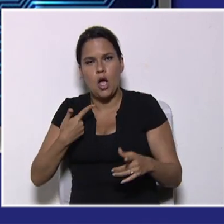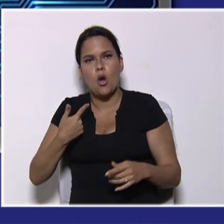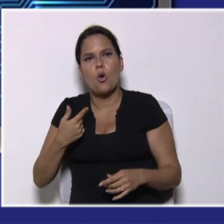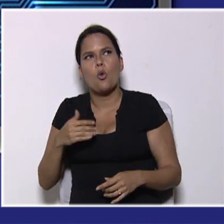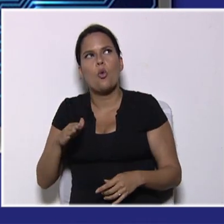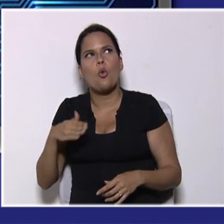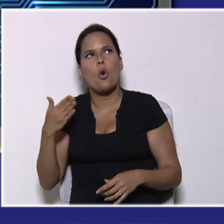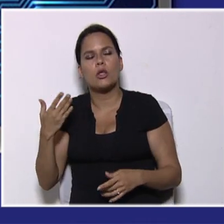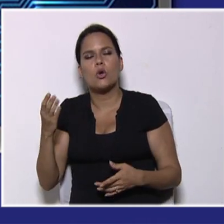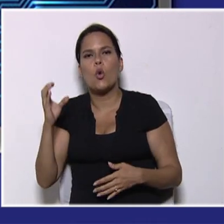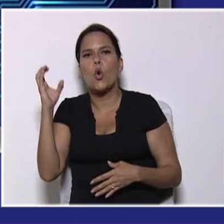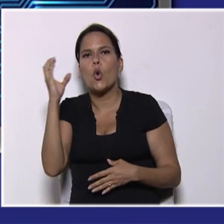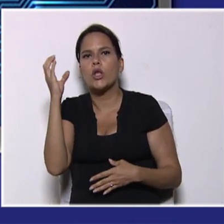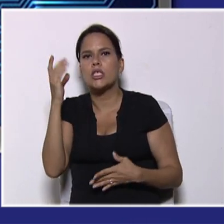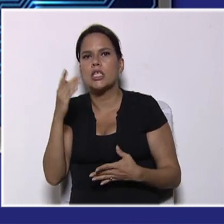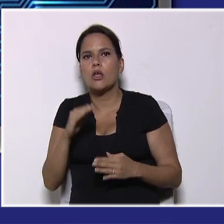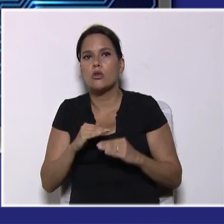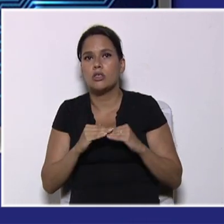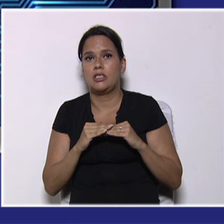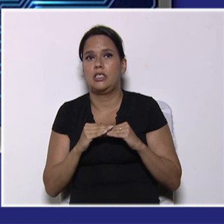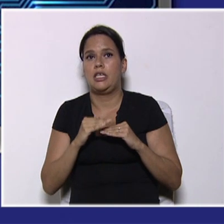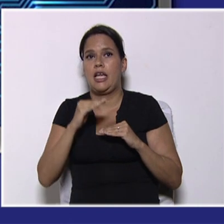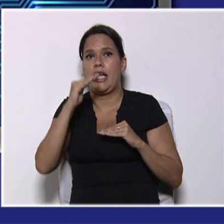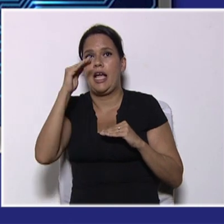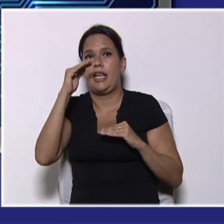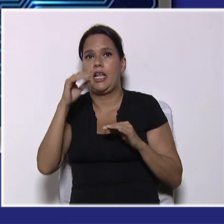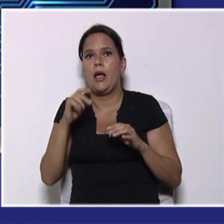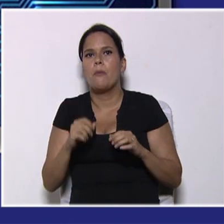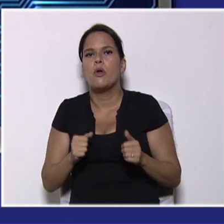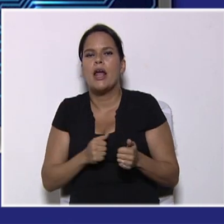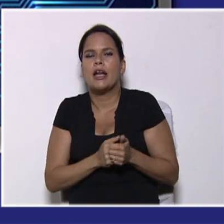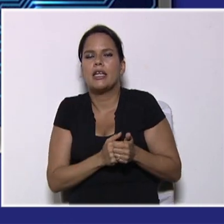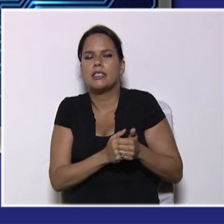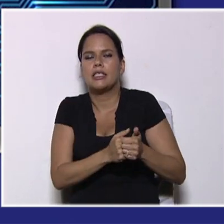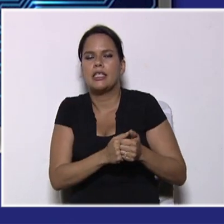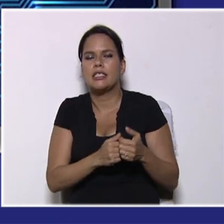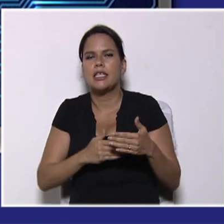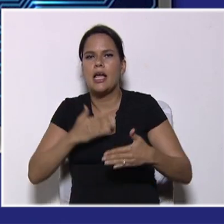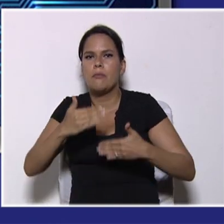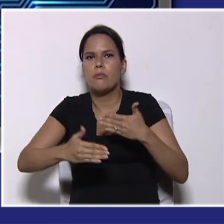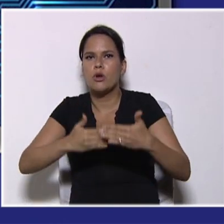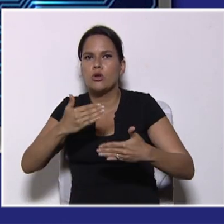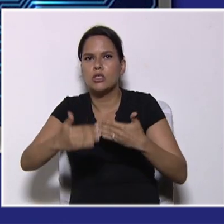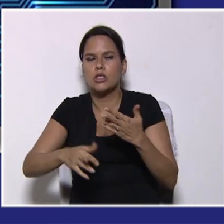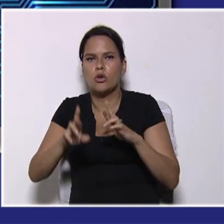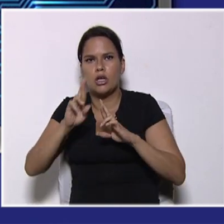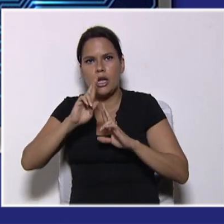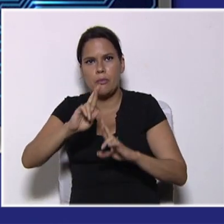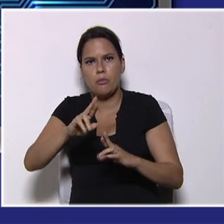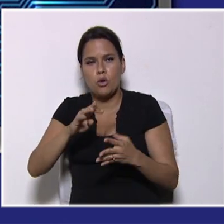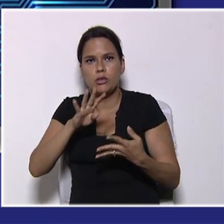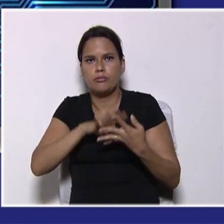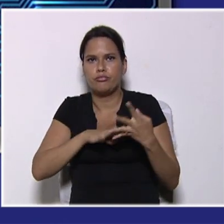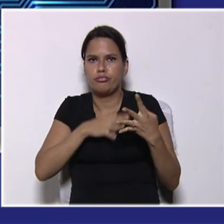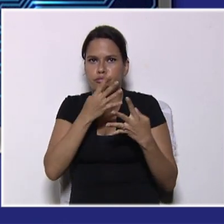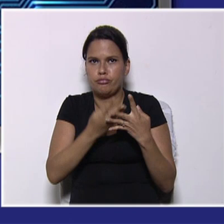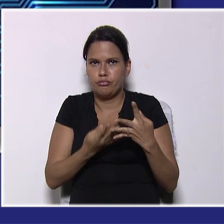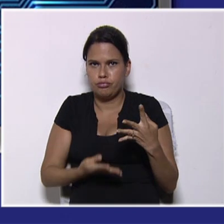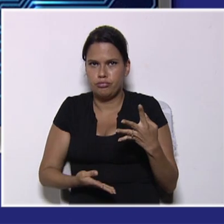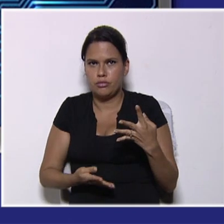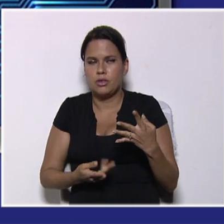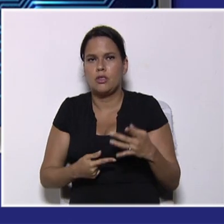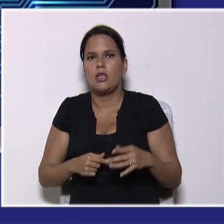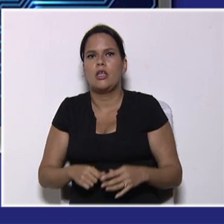se carga y descarga a través de una resistencia, el proceso responde a un modelo matemático mediante